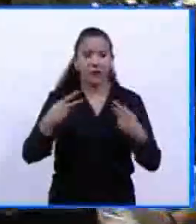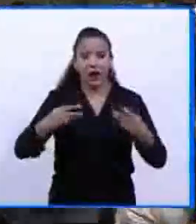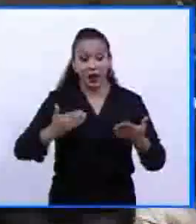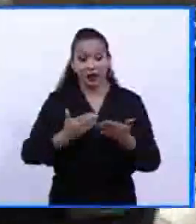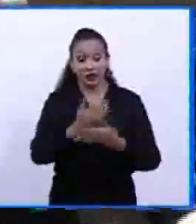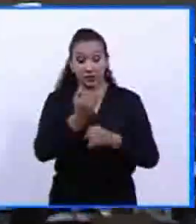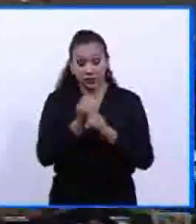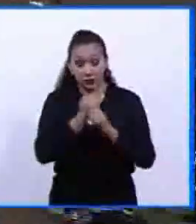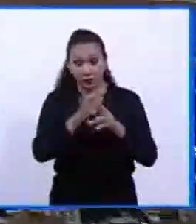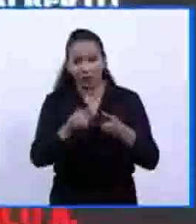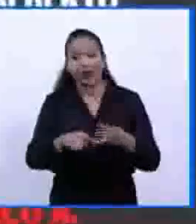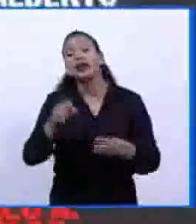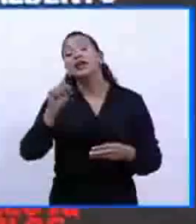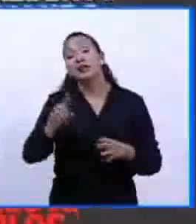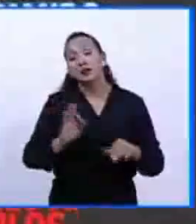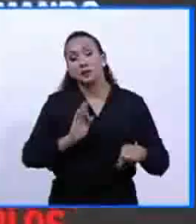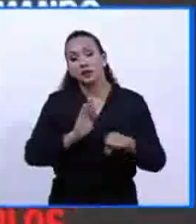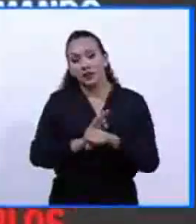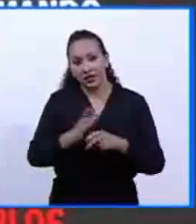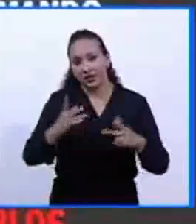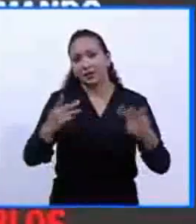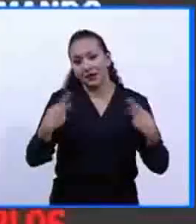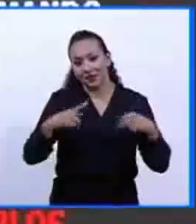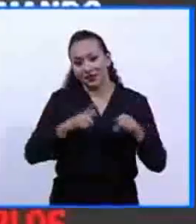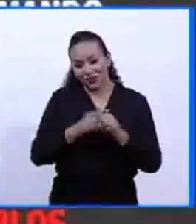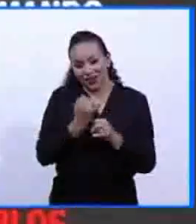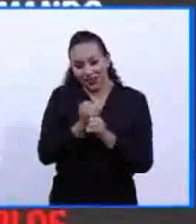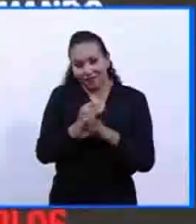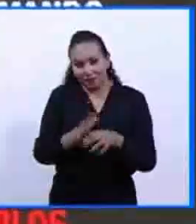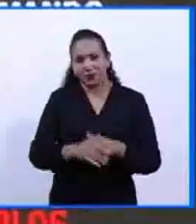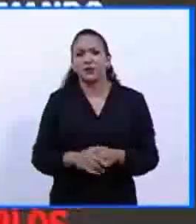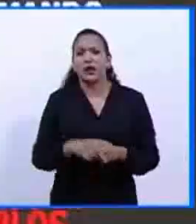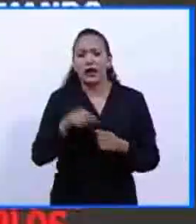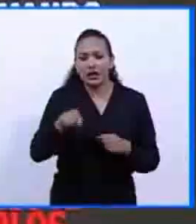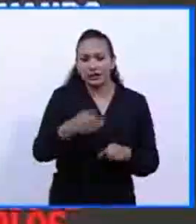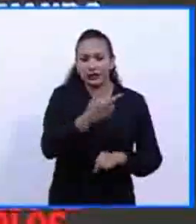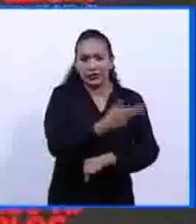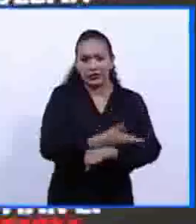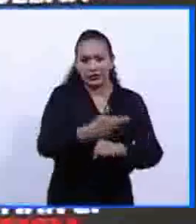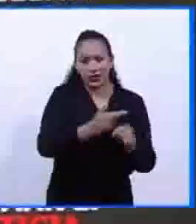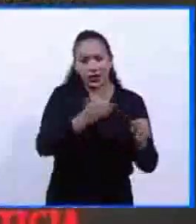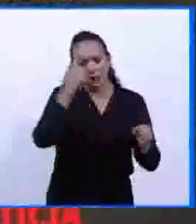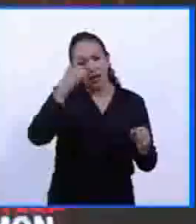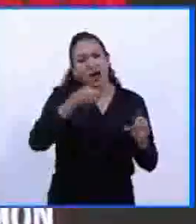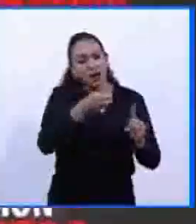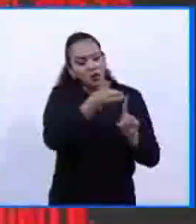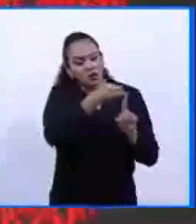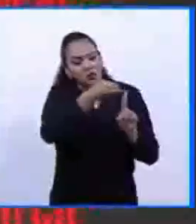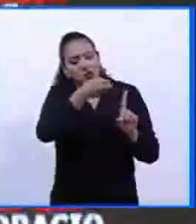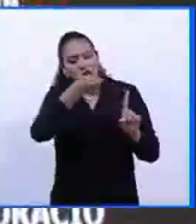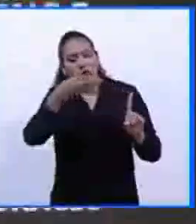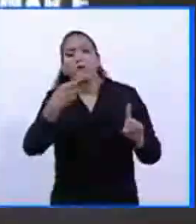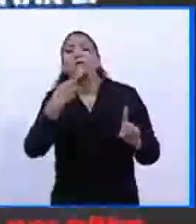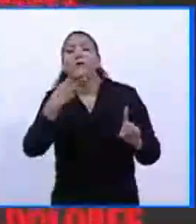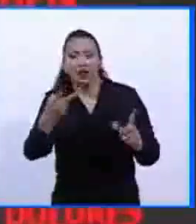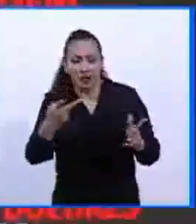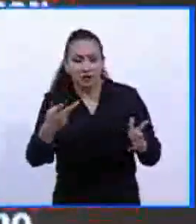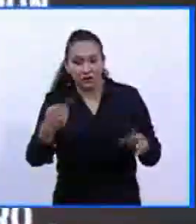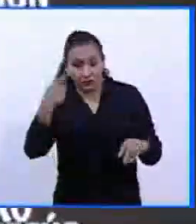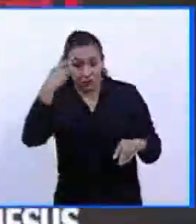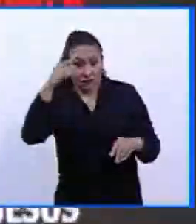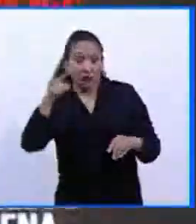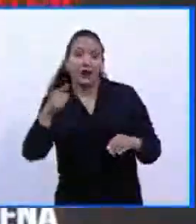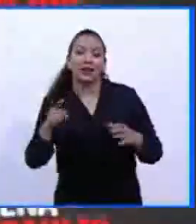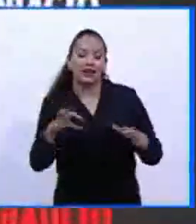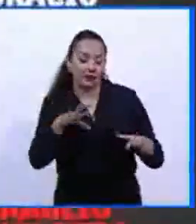información y protección de datos personales. Se trata de un proceso de armonización legislativa con la reforma